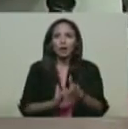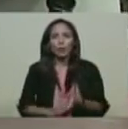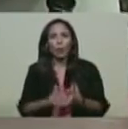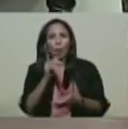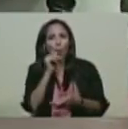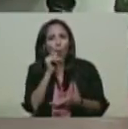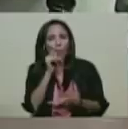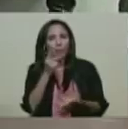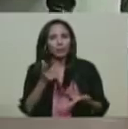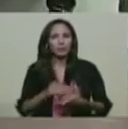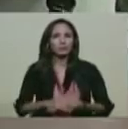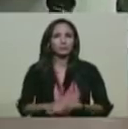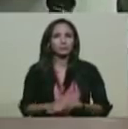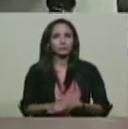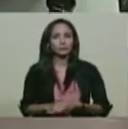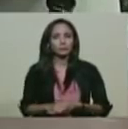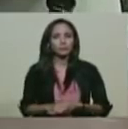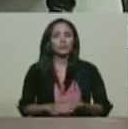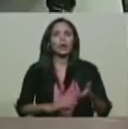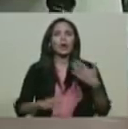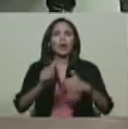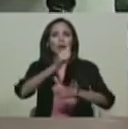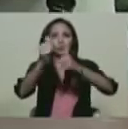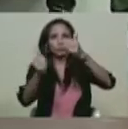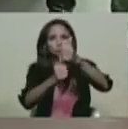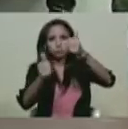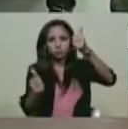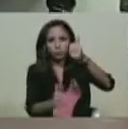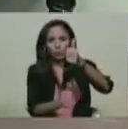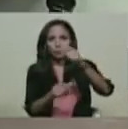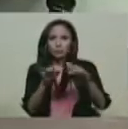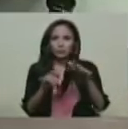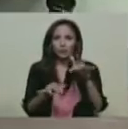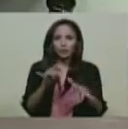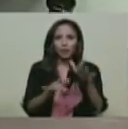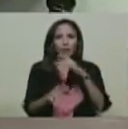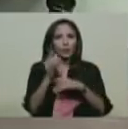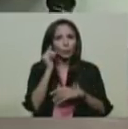Vázquez, a la subsecretaria